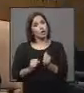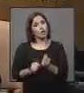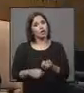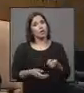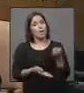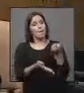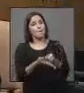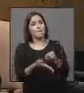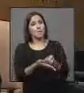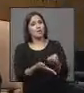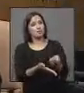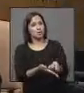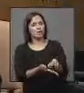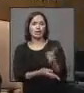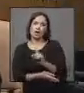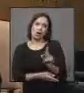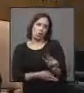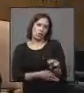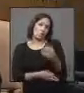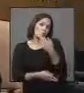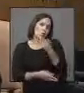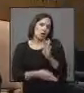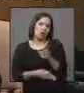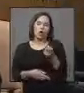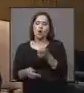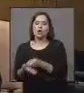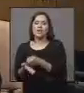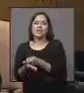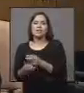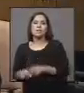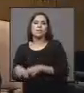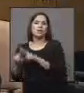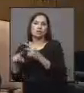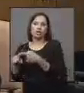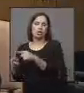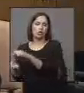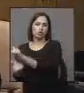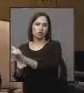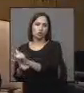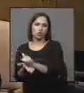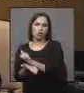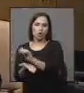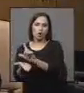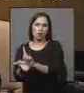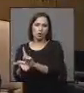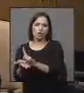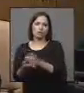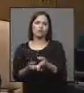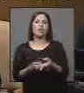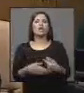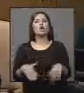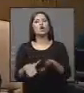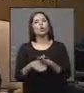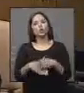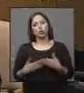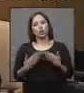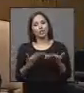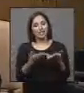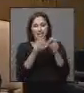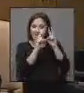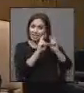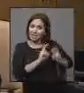poner la plata en otra parte. Y al mismo tiempo, señora Presidenta, junto con entregar el análisis de los sectores